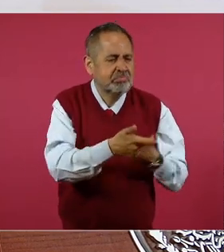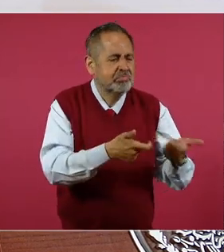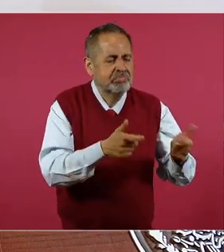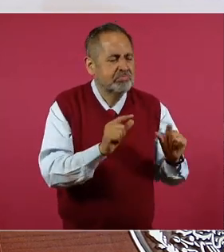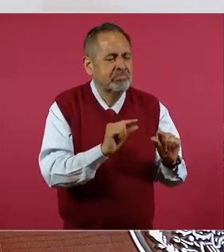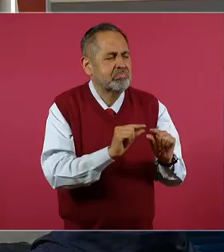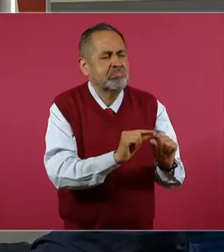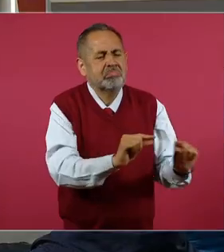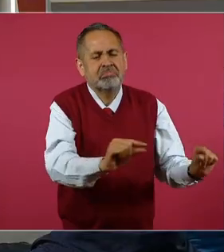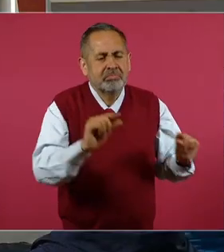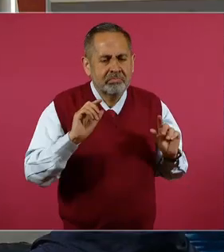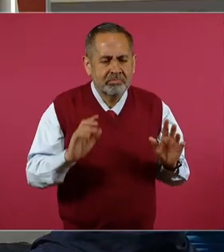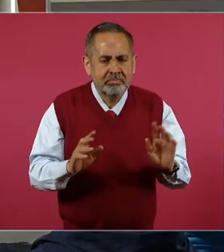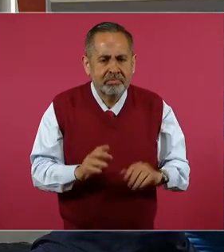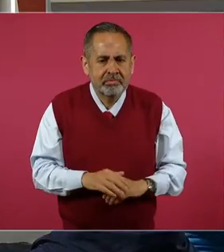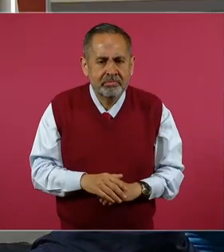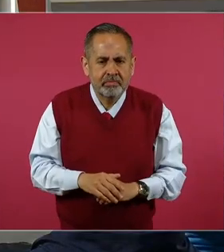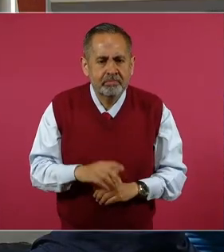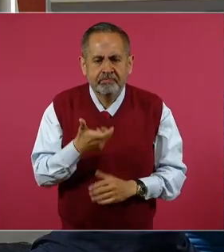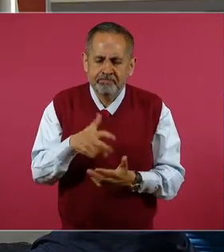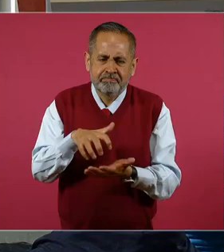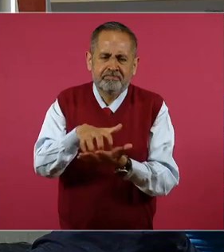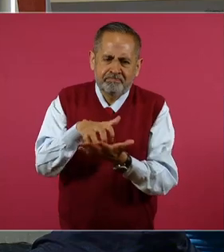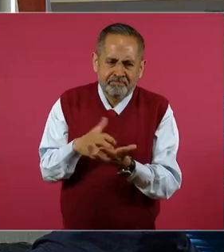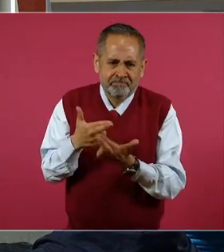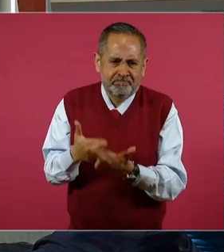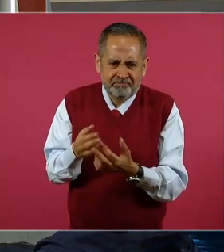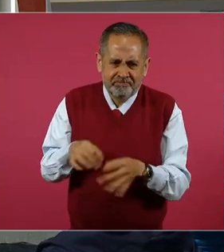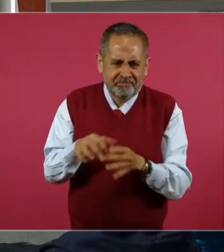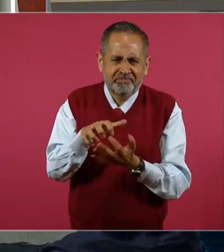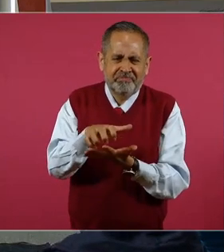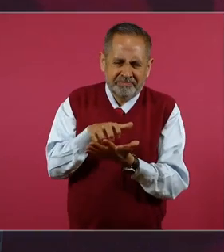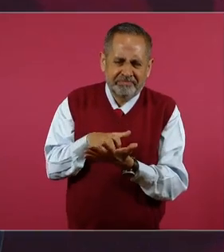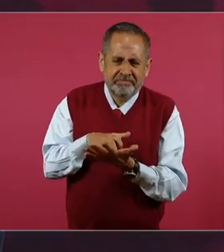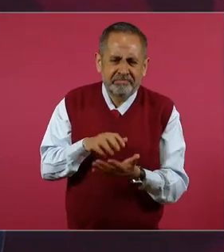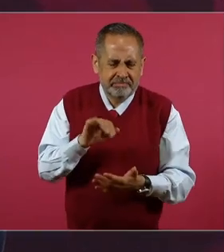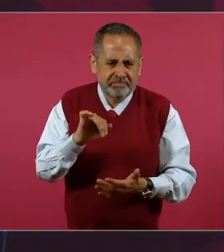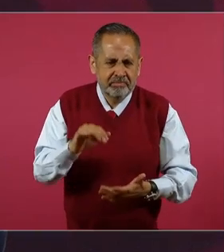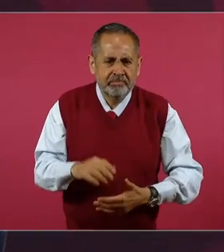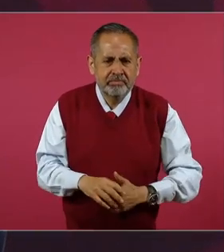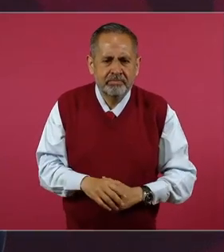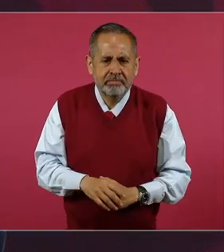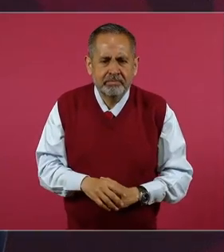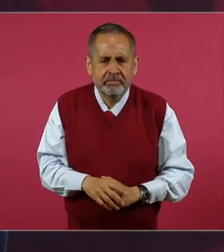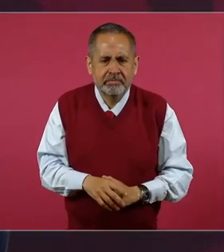Entonces hubieron ahorros importantes.